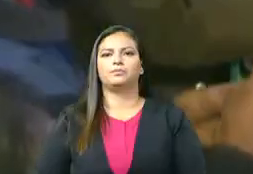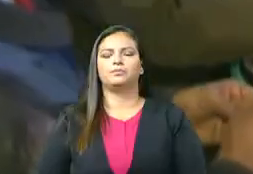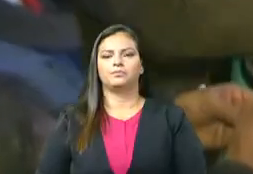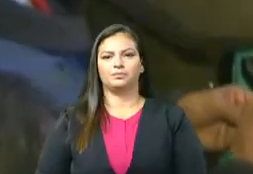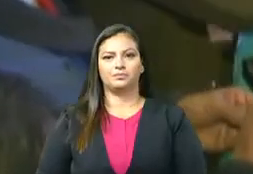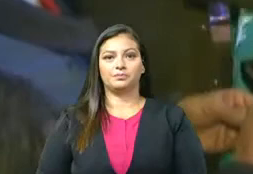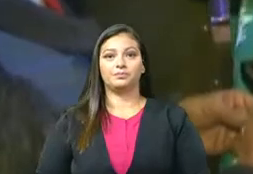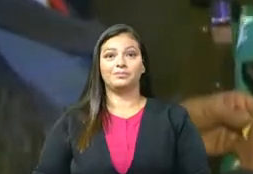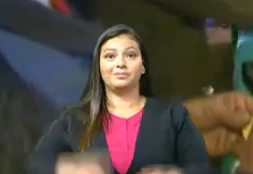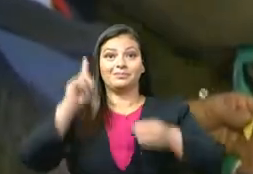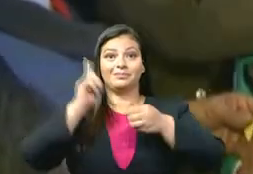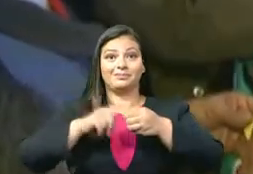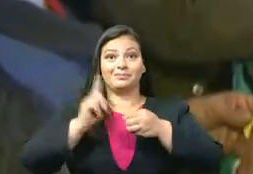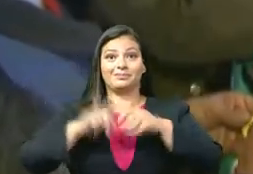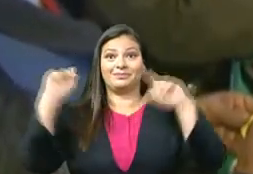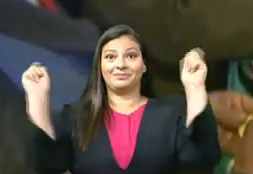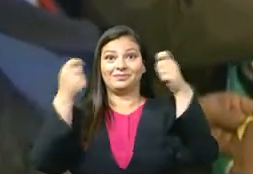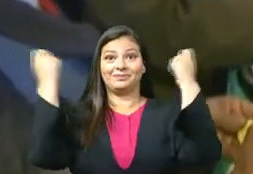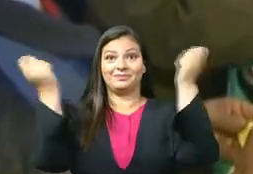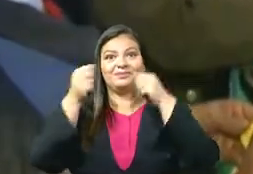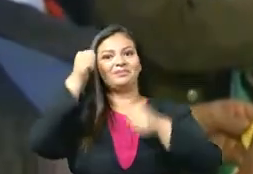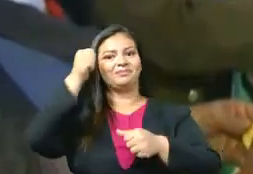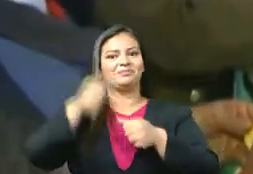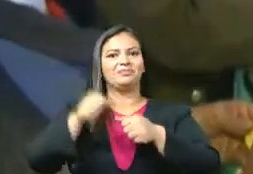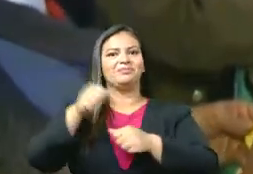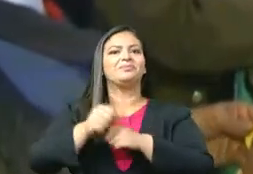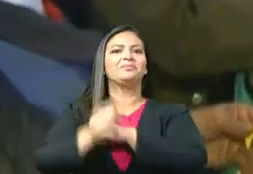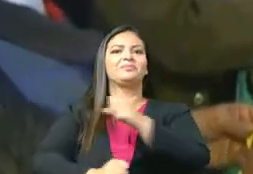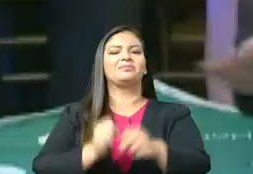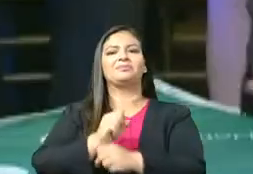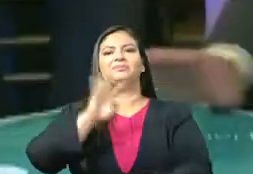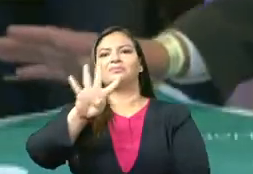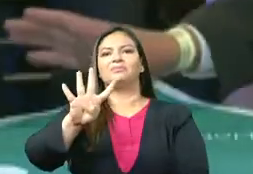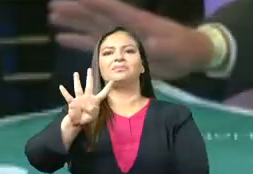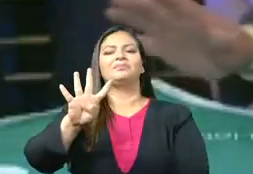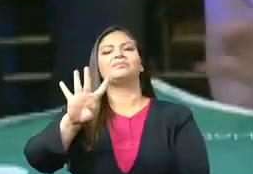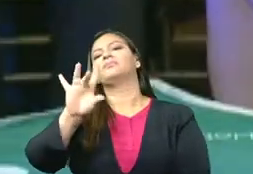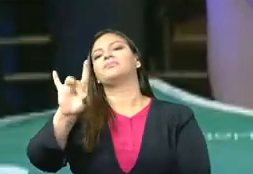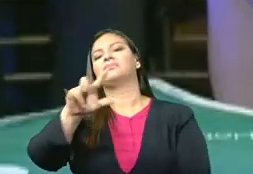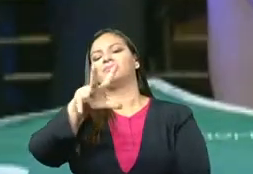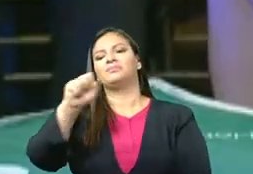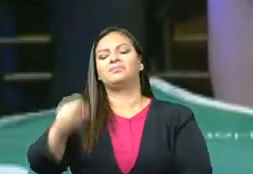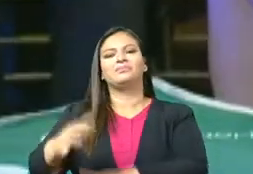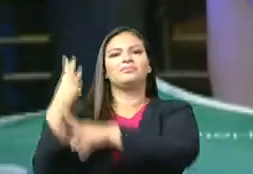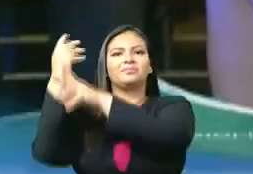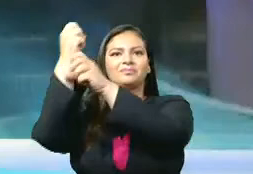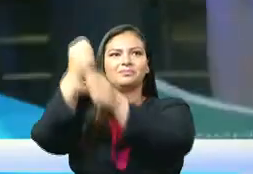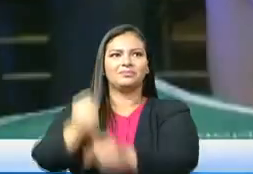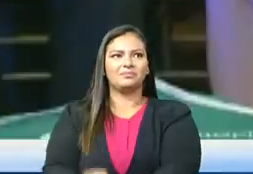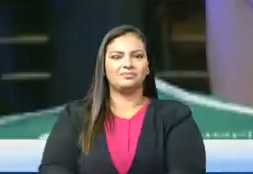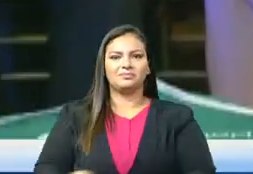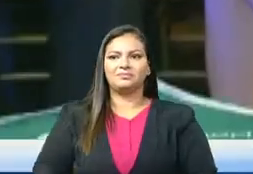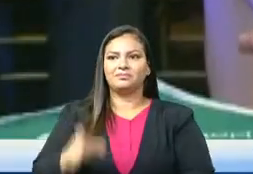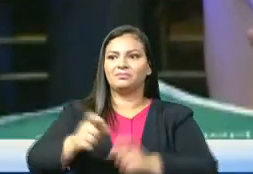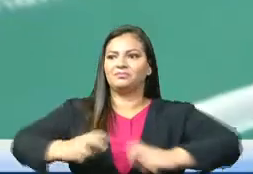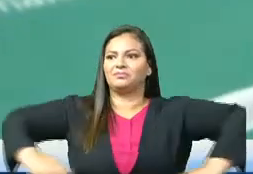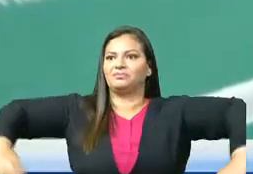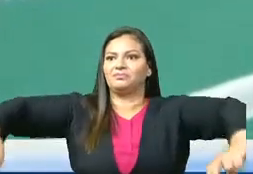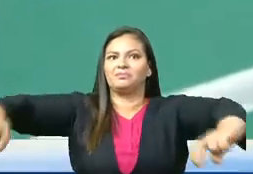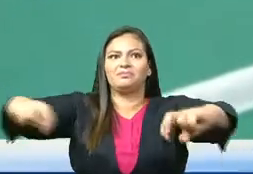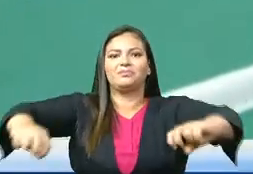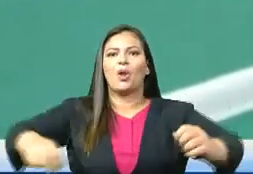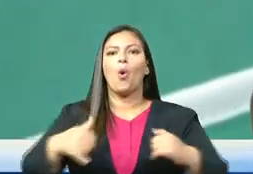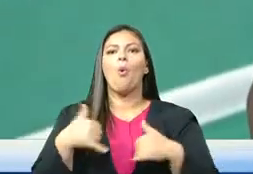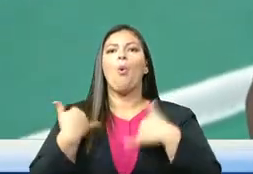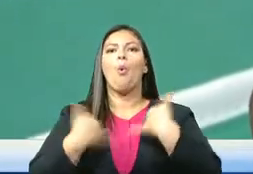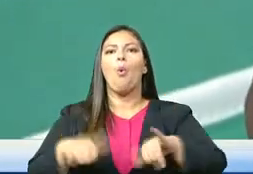Uno de los principales torneos que caracteriza a las fiestas de la capital llegó a su fin. El tradicional Mundial de 40, que año tras año es